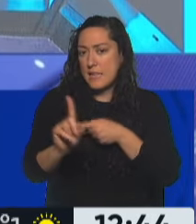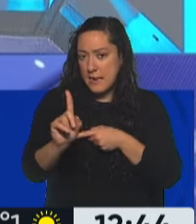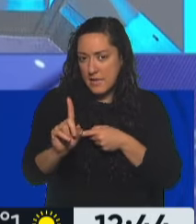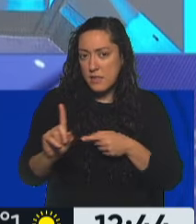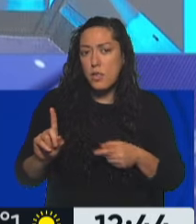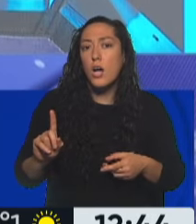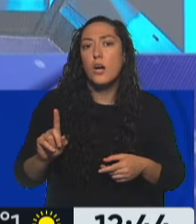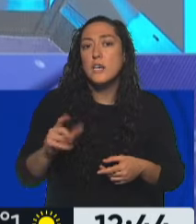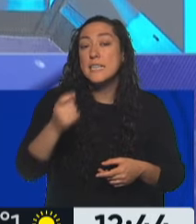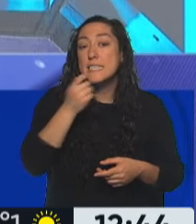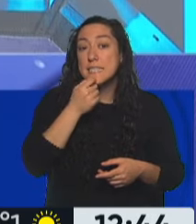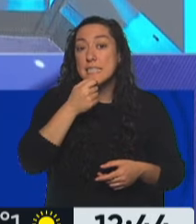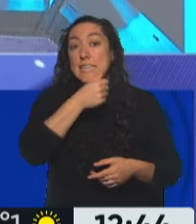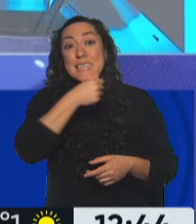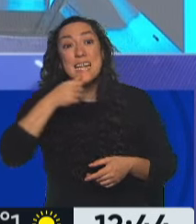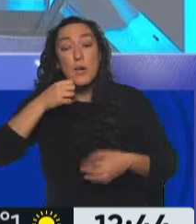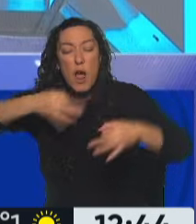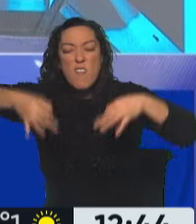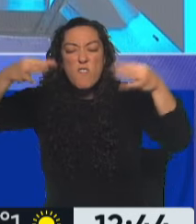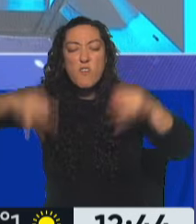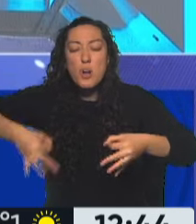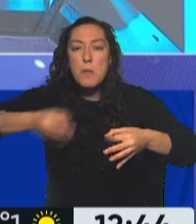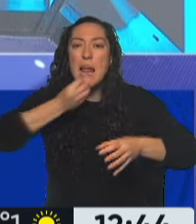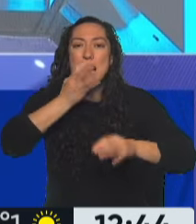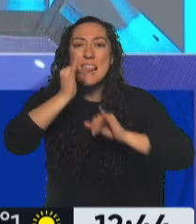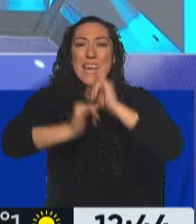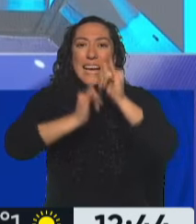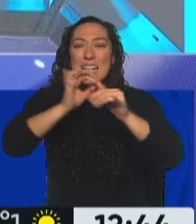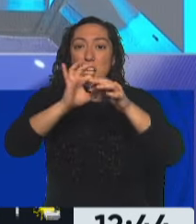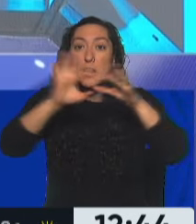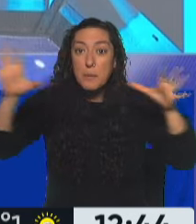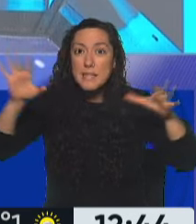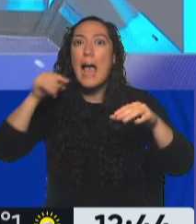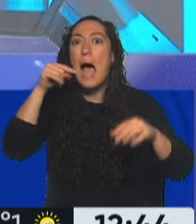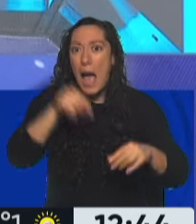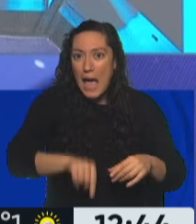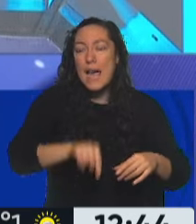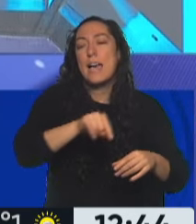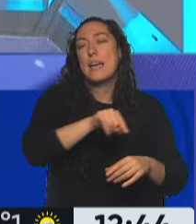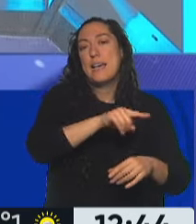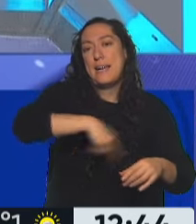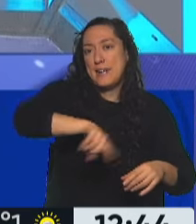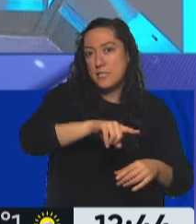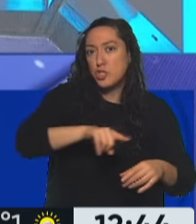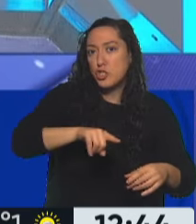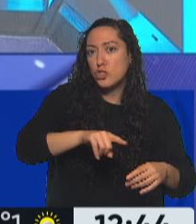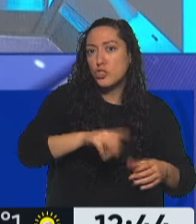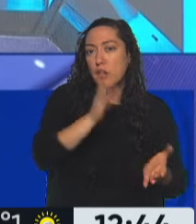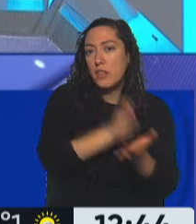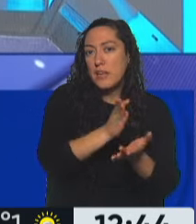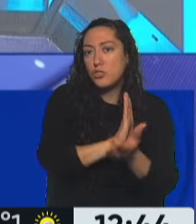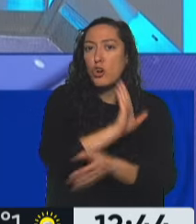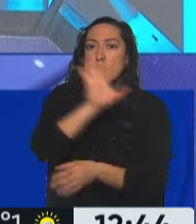estipula, que en caso de que Taiwán declare formalmente su independencia, China tiene el derecho de